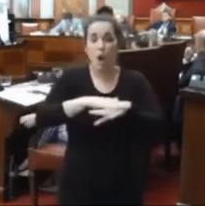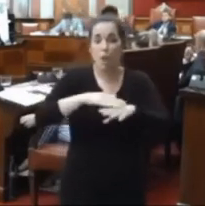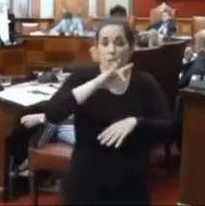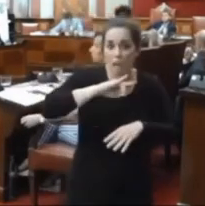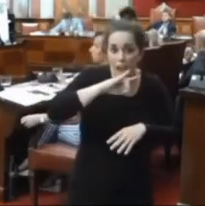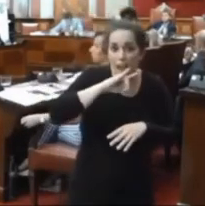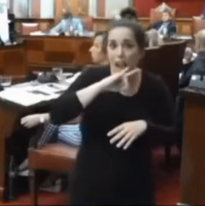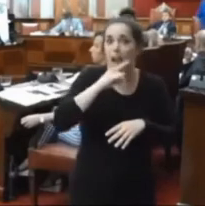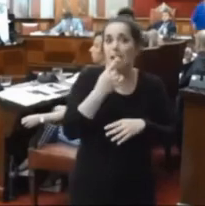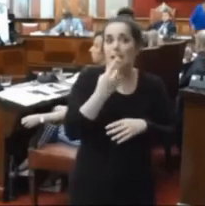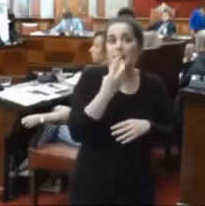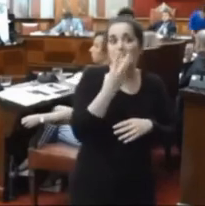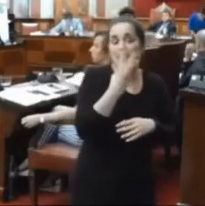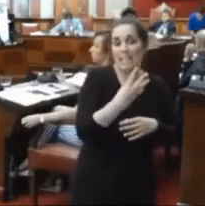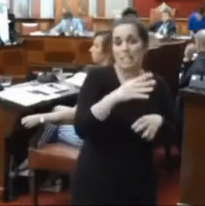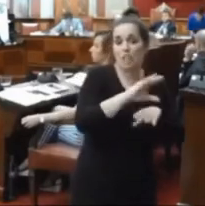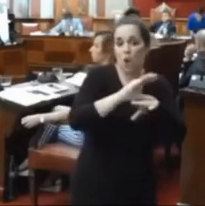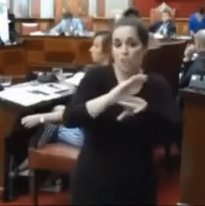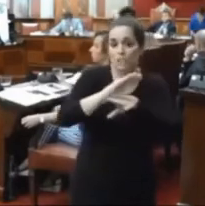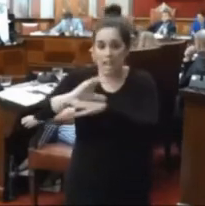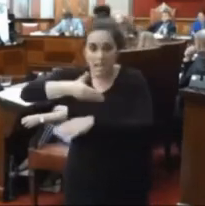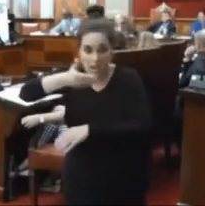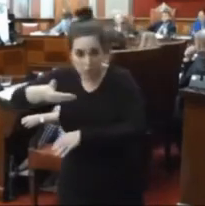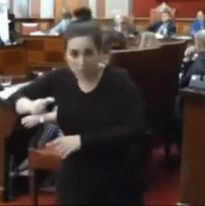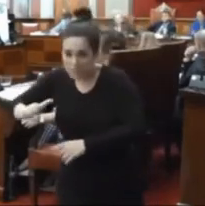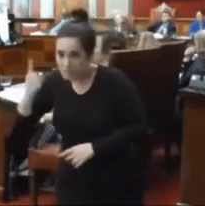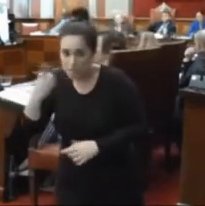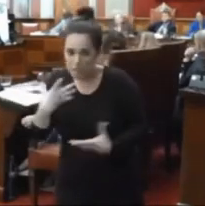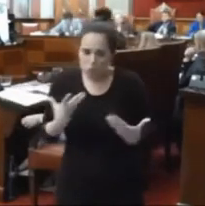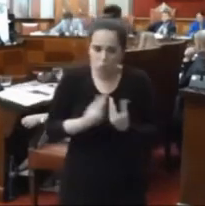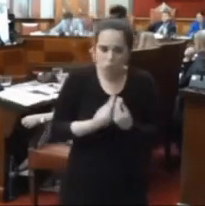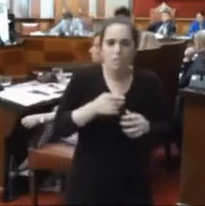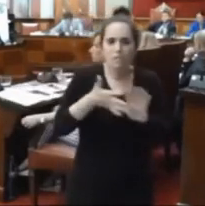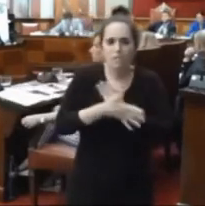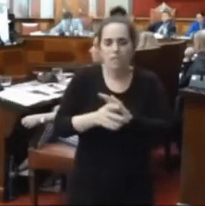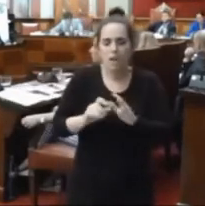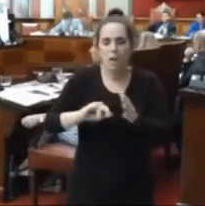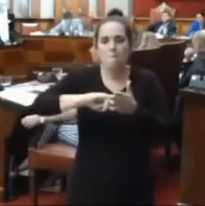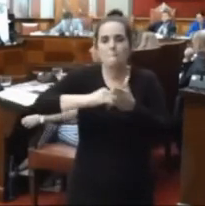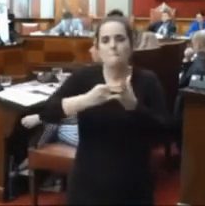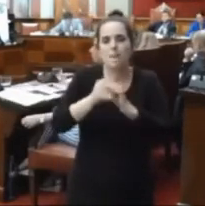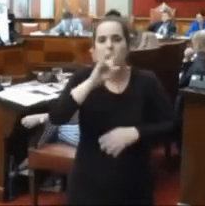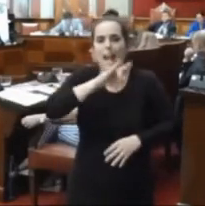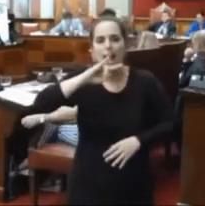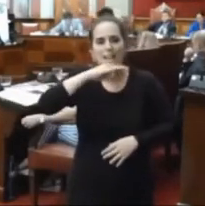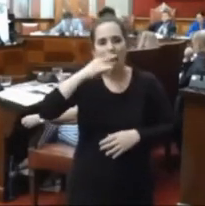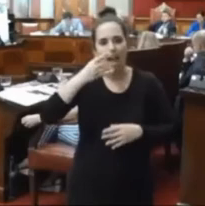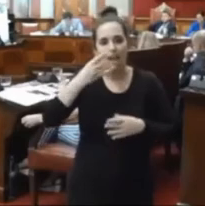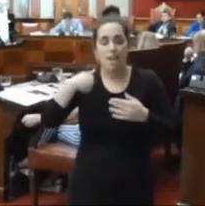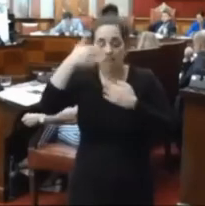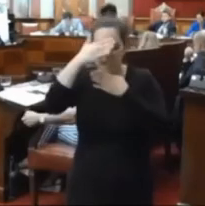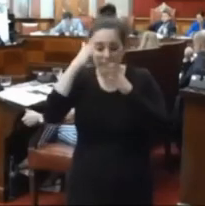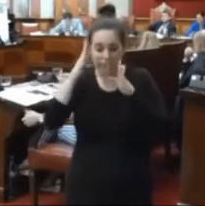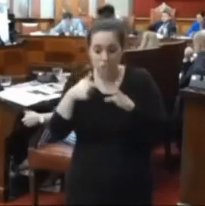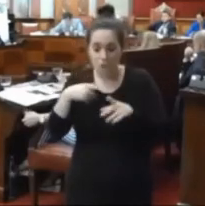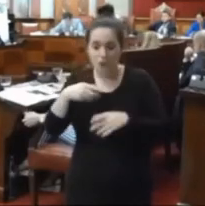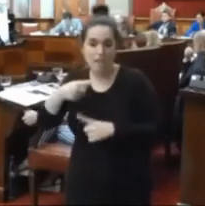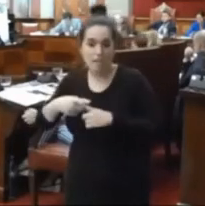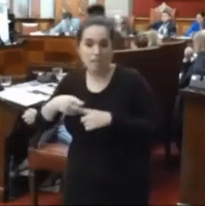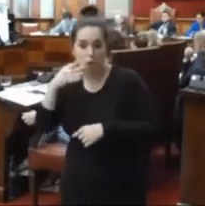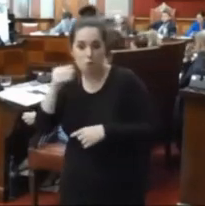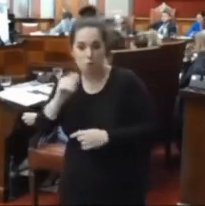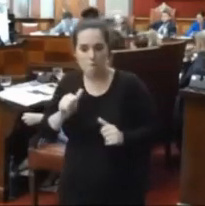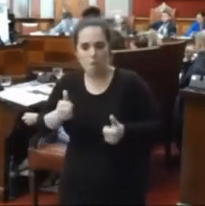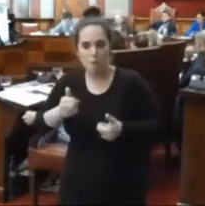sentar a las 3 grandes consejerías y poner en marcha el Plan Canario de Atención a la Sexualidad Juvenil. Y que precisamente en